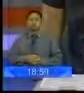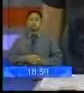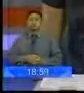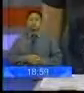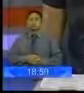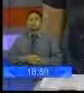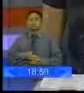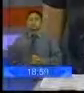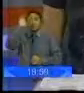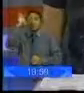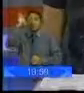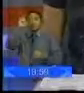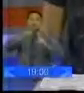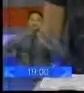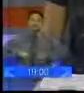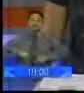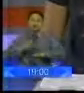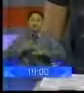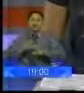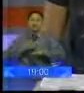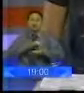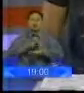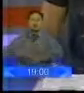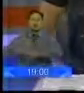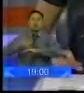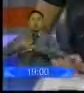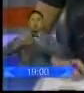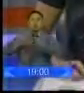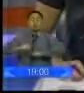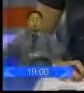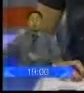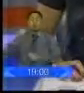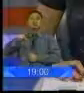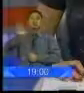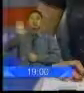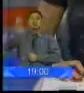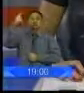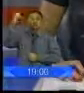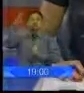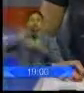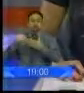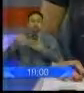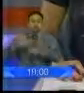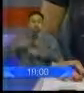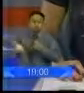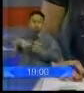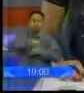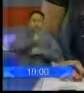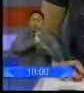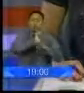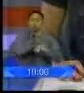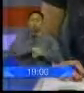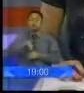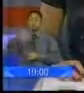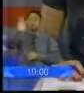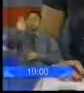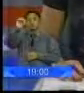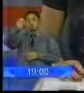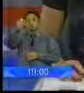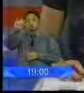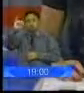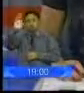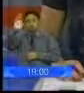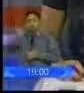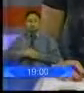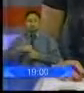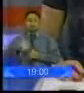Varias reacciones se han vertido en torno al compromiso de devolver más de 13 millones de dólares al Estado ecuatoriano por parte de Tomislav Topic